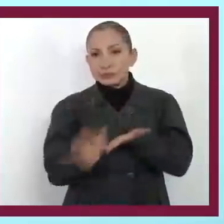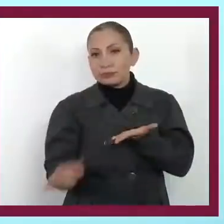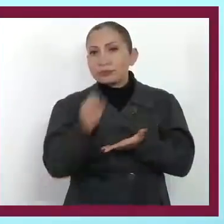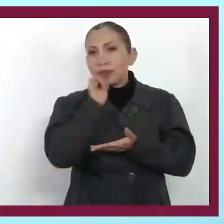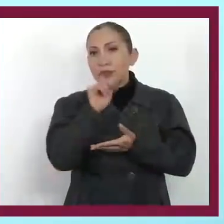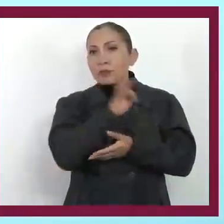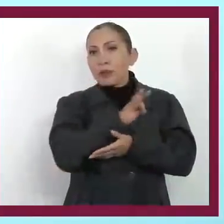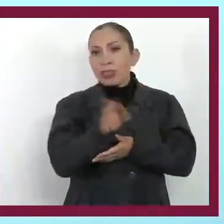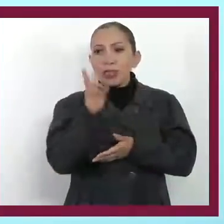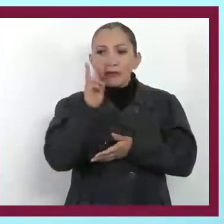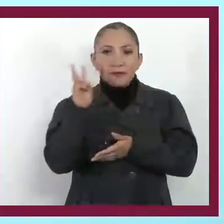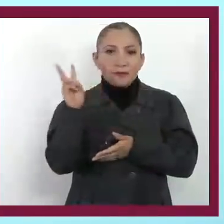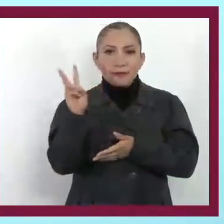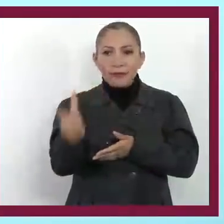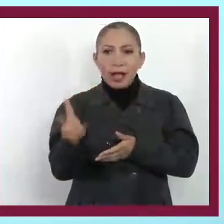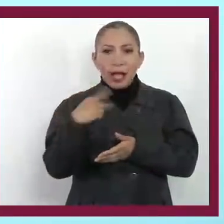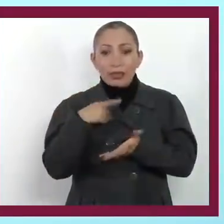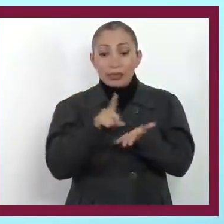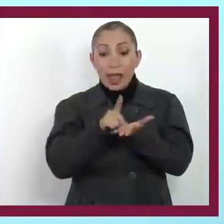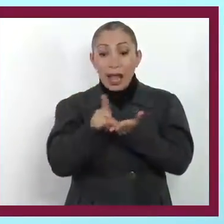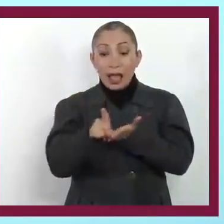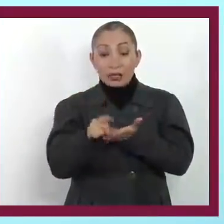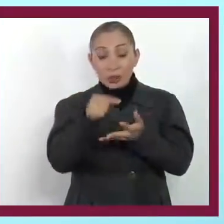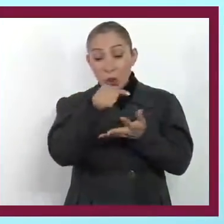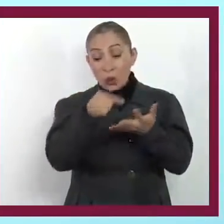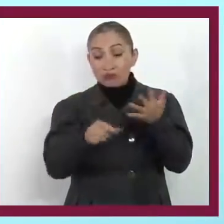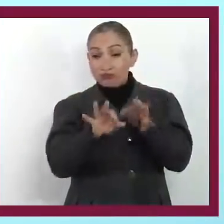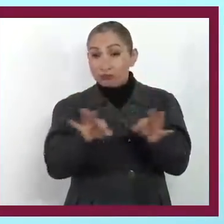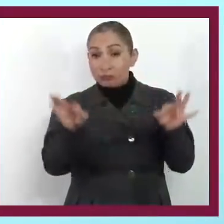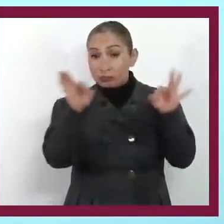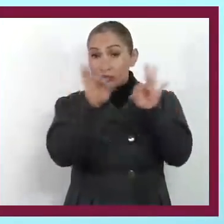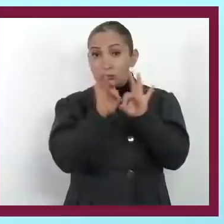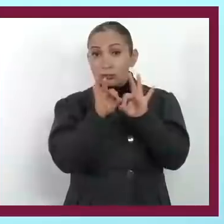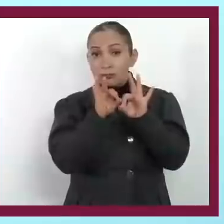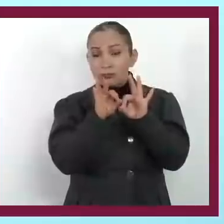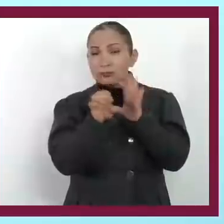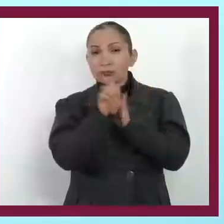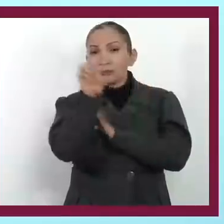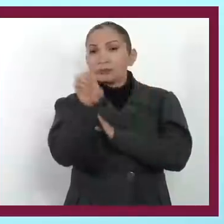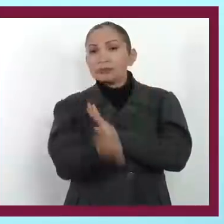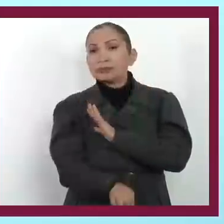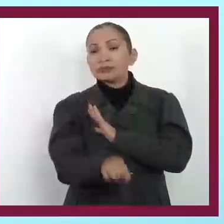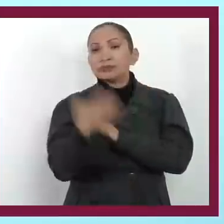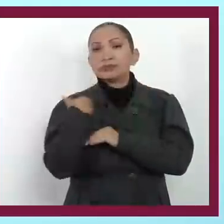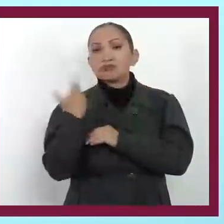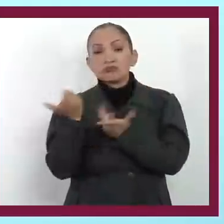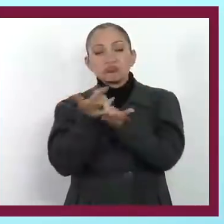también pudieron observar que los derechos son fundamentales. Por ejemplo,